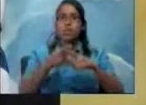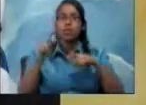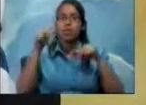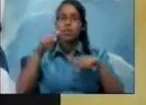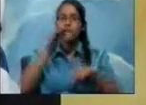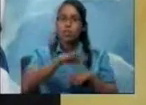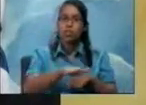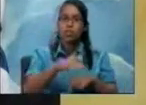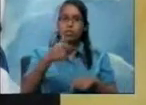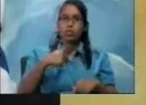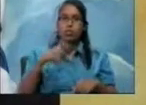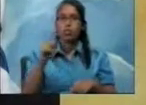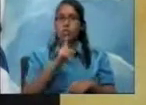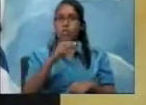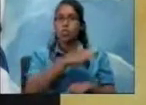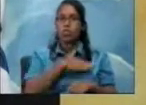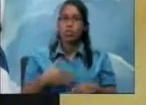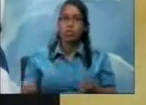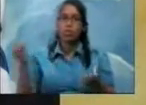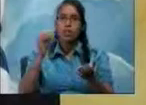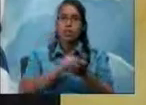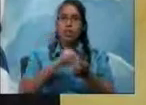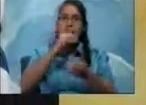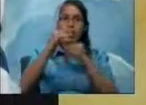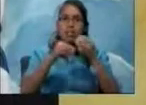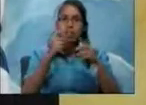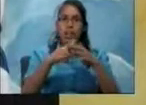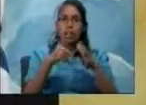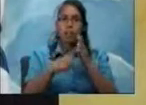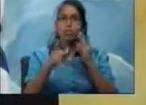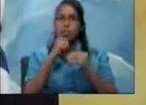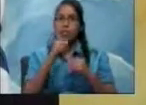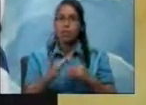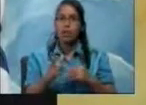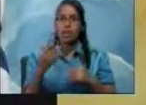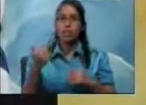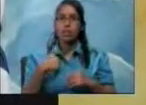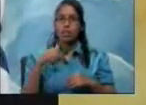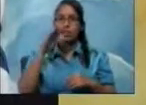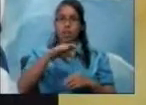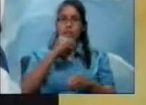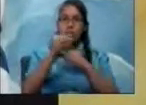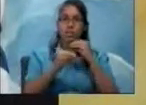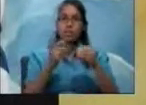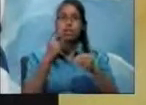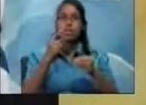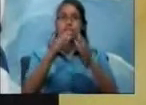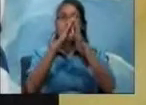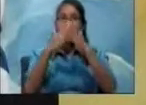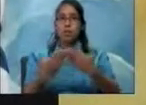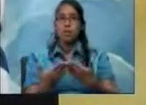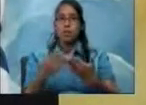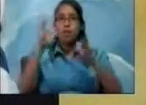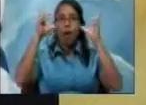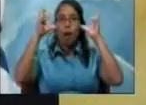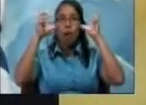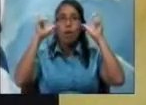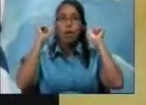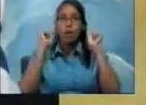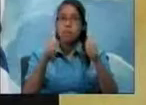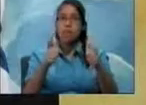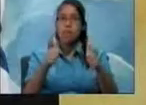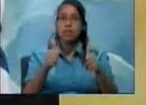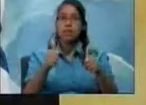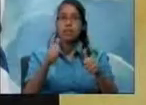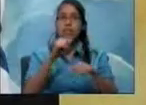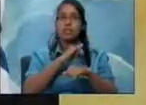yo no quiero volver a hacer las cosas malas que estaba haciendo y dice la escritura Oiga bien y se